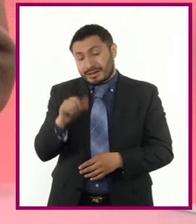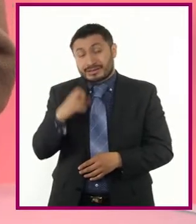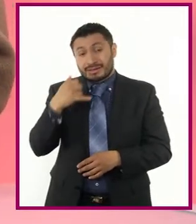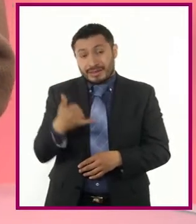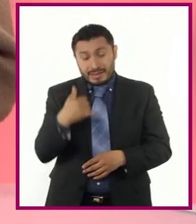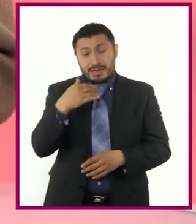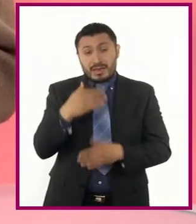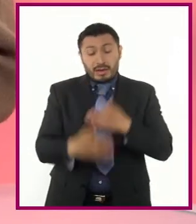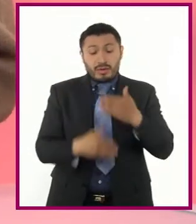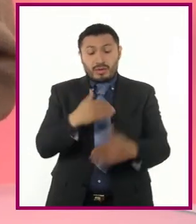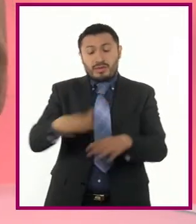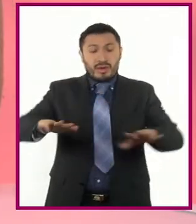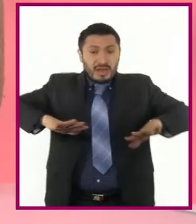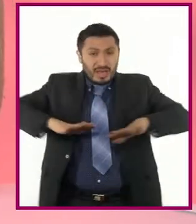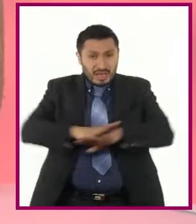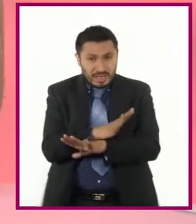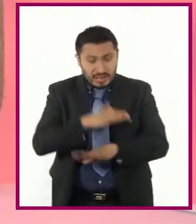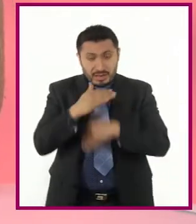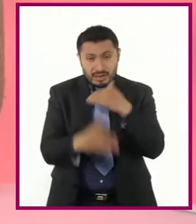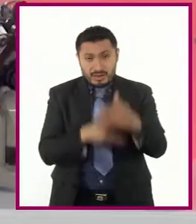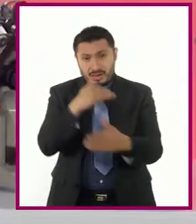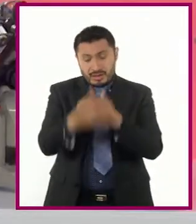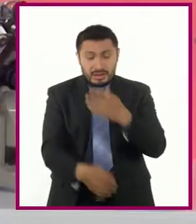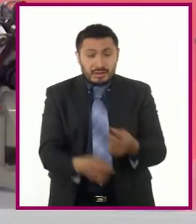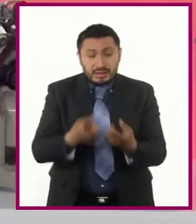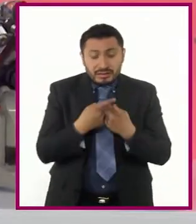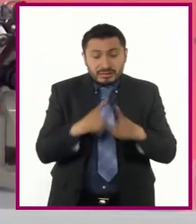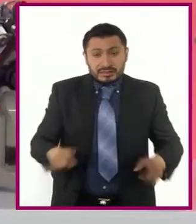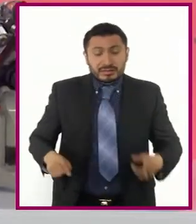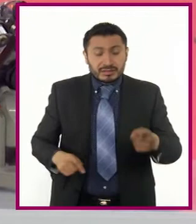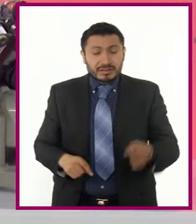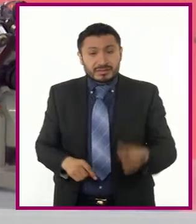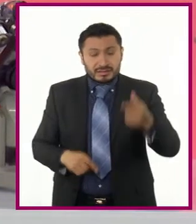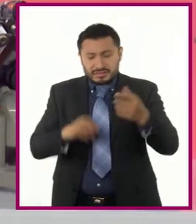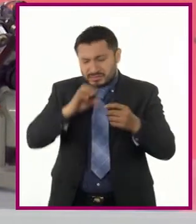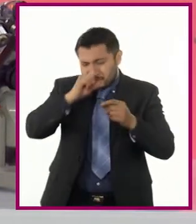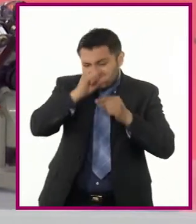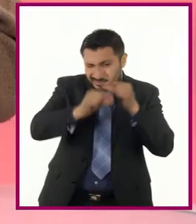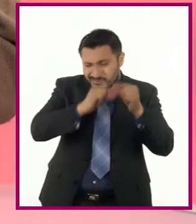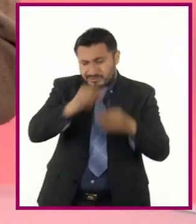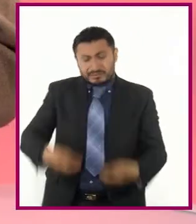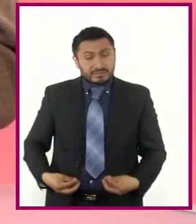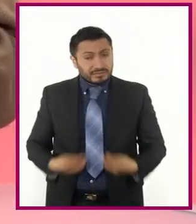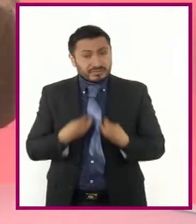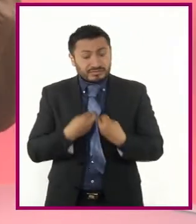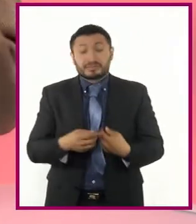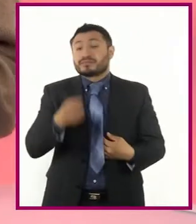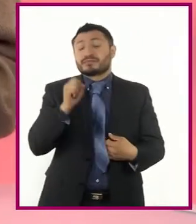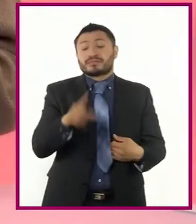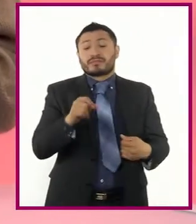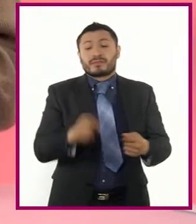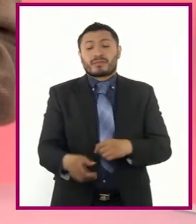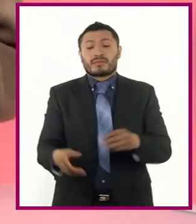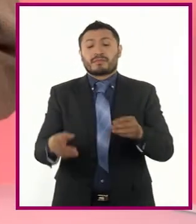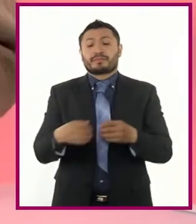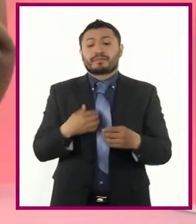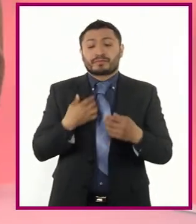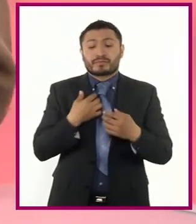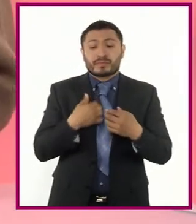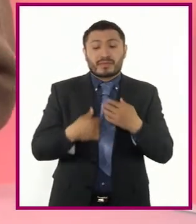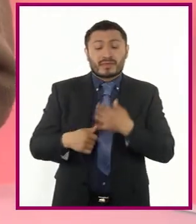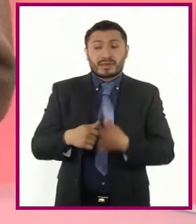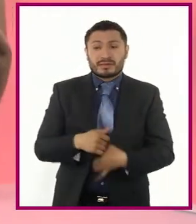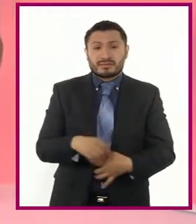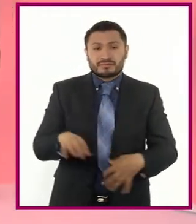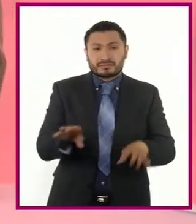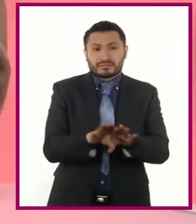evolutivos, se dio también el desarrollo de los primeros organismos vivos. Entonces, en ese sentido también podemos aterrizarlo con